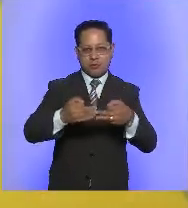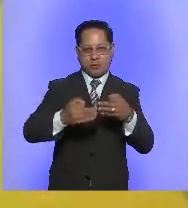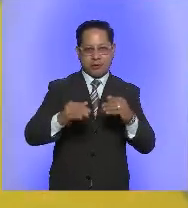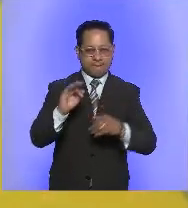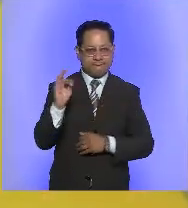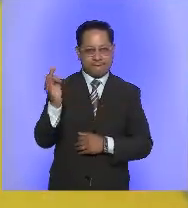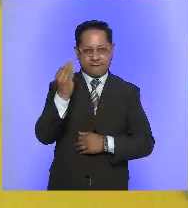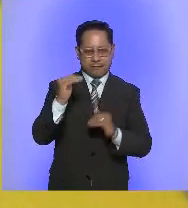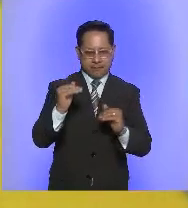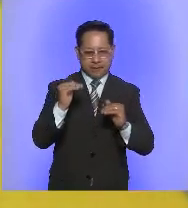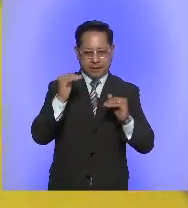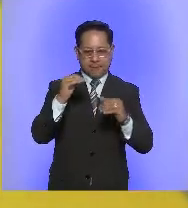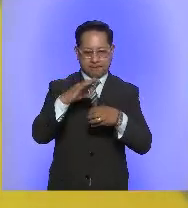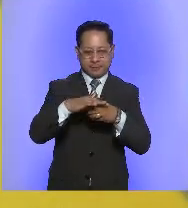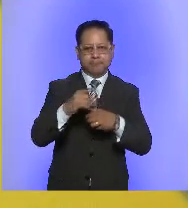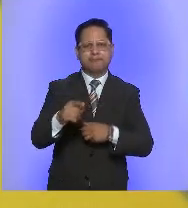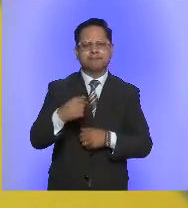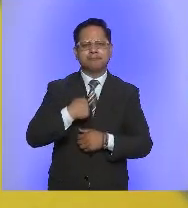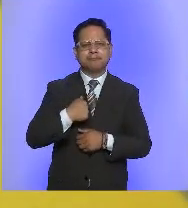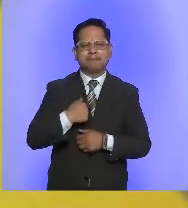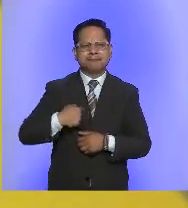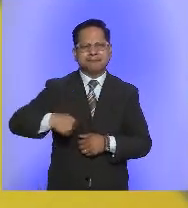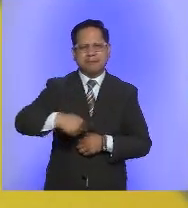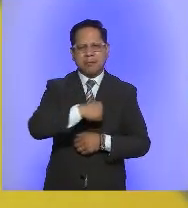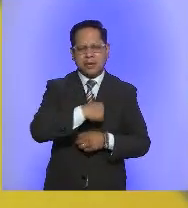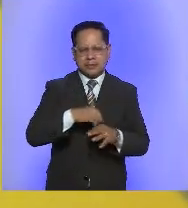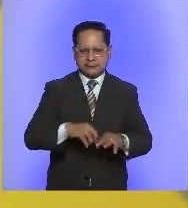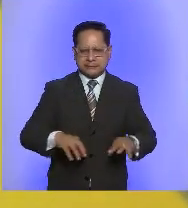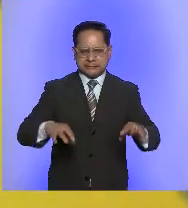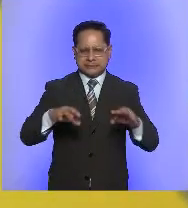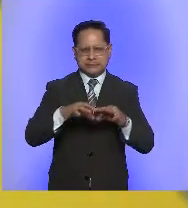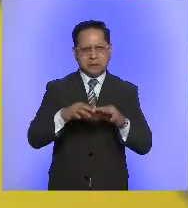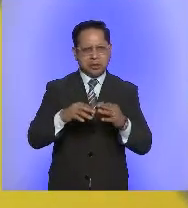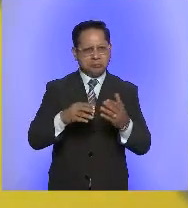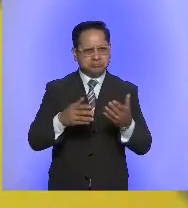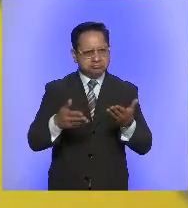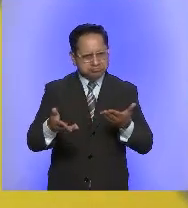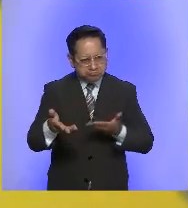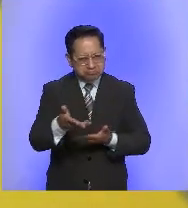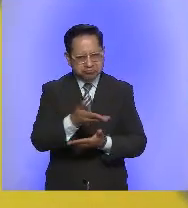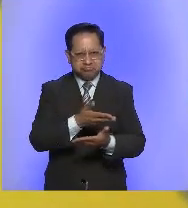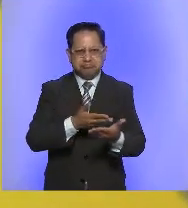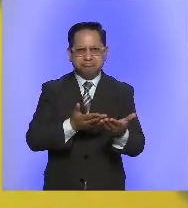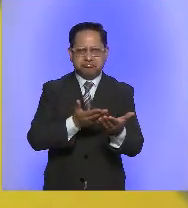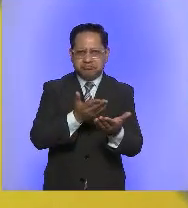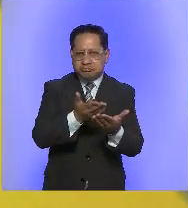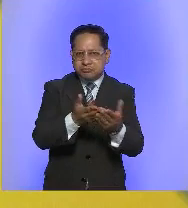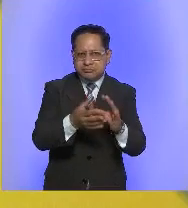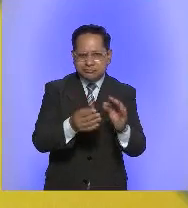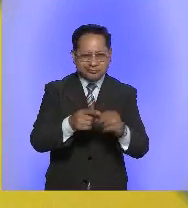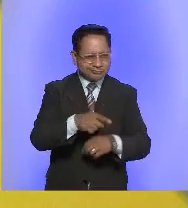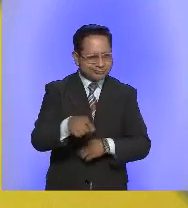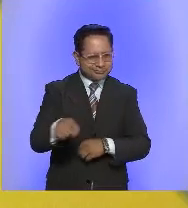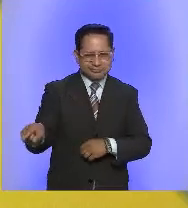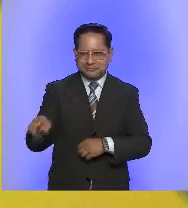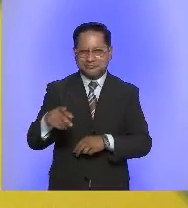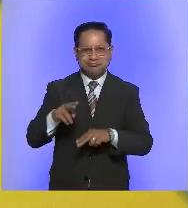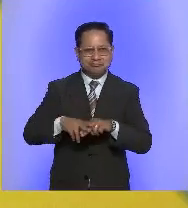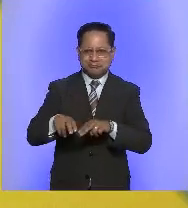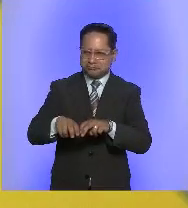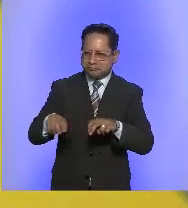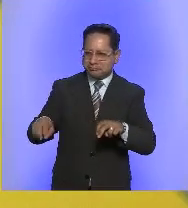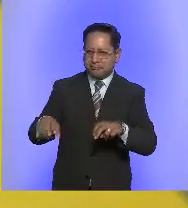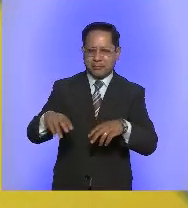importante poder compartir estos escenarios con distinguidas personalidades con magistraturas de los tribunales